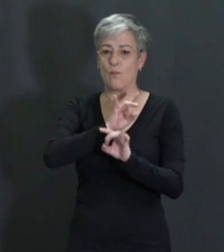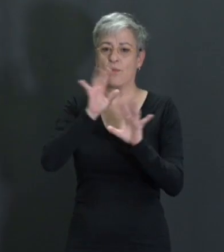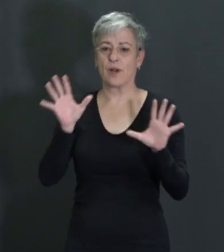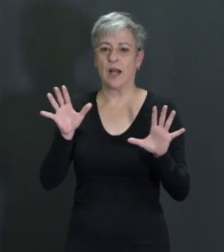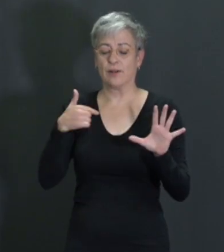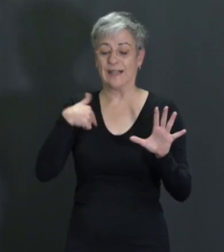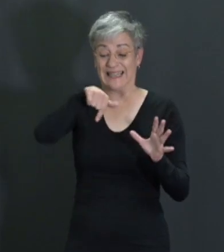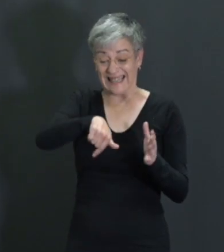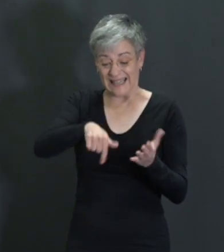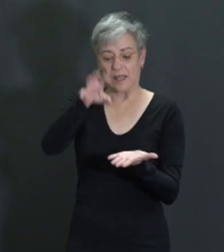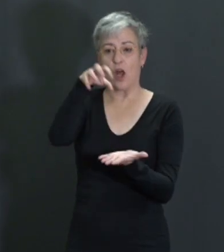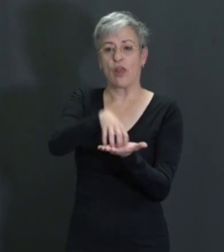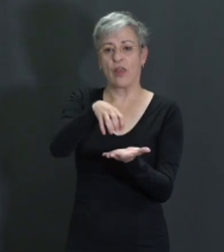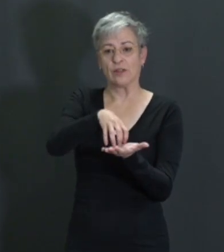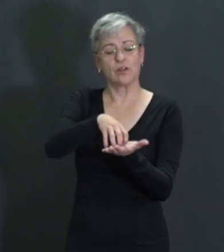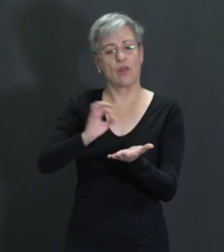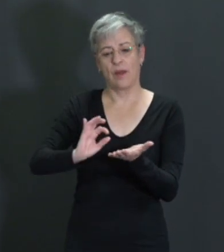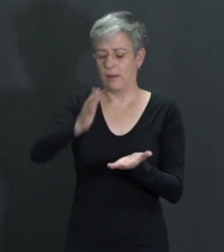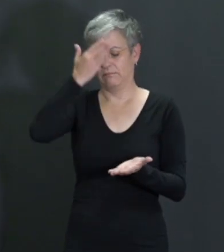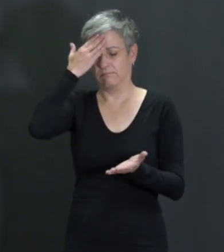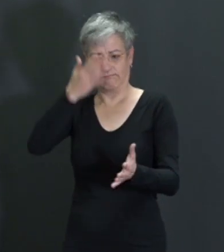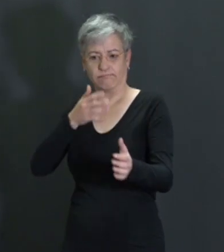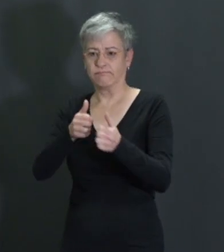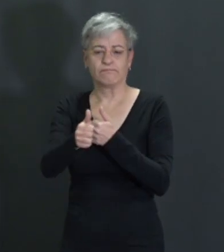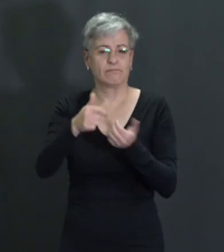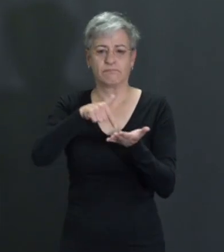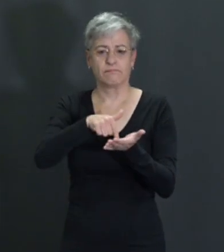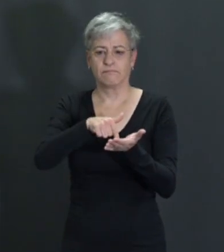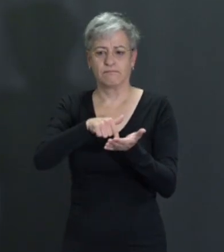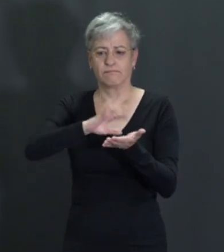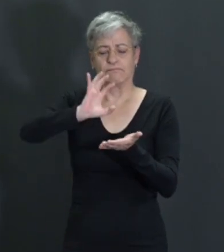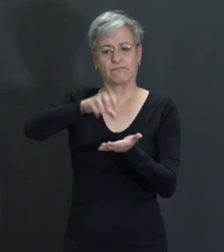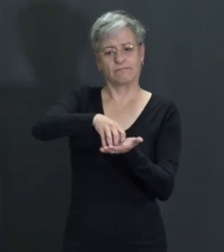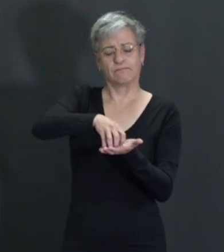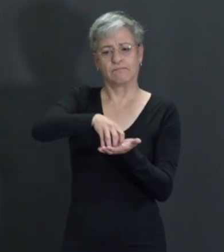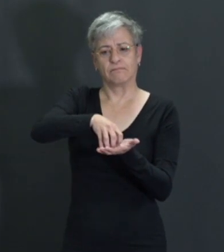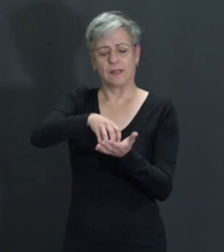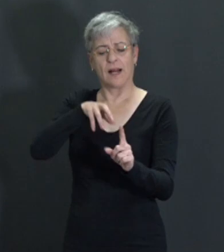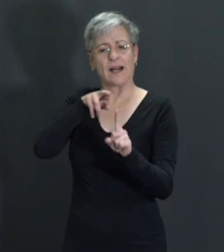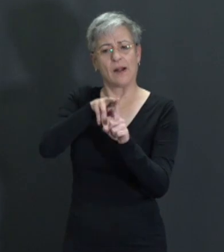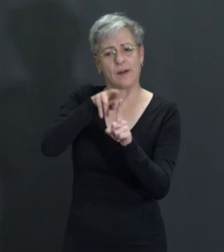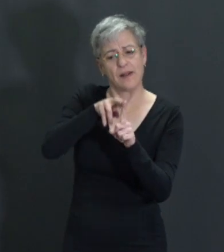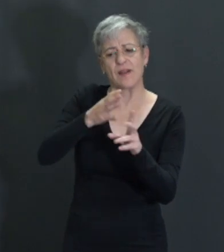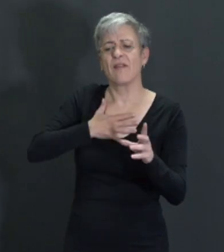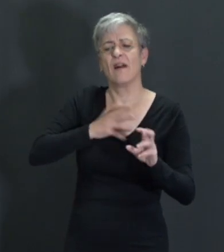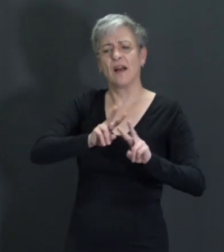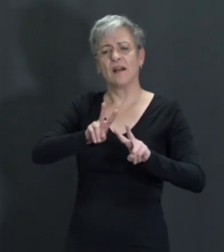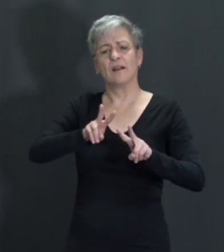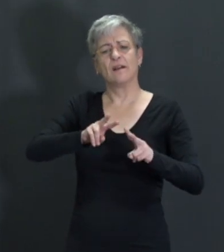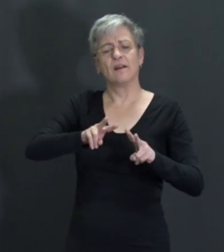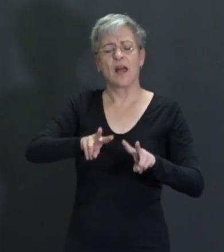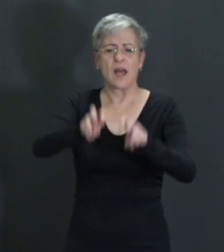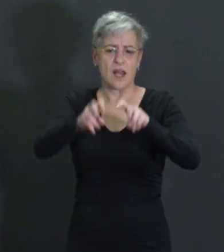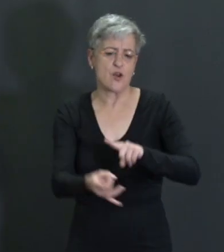este centro tiene que estar a la cabeza, como lo ha estado en muchas ocasiones, pero que tiene que estar a la cabeza de la innovación y de la